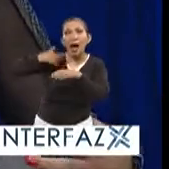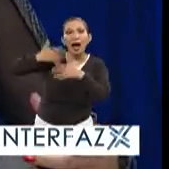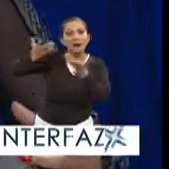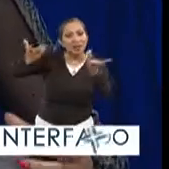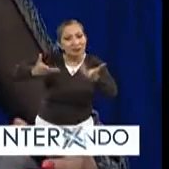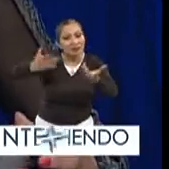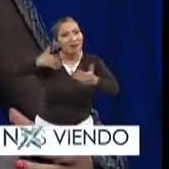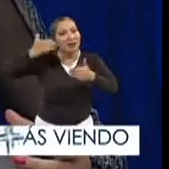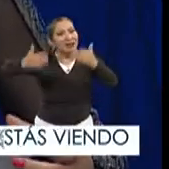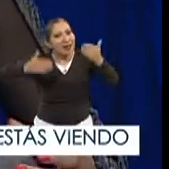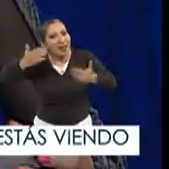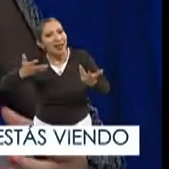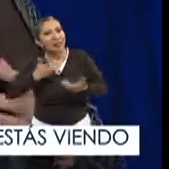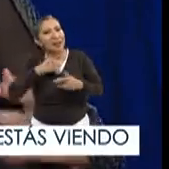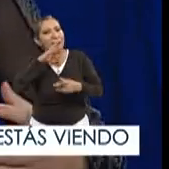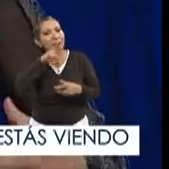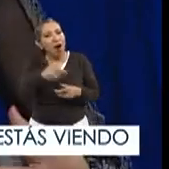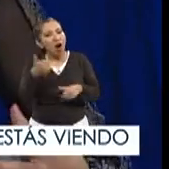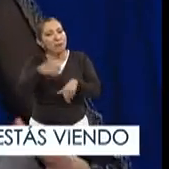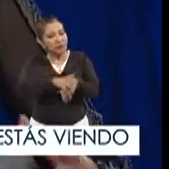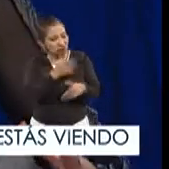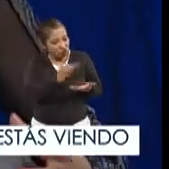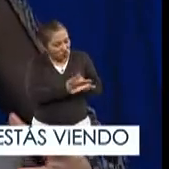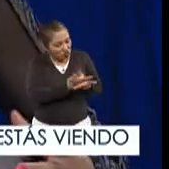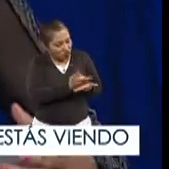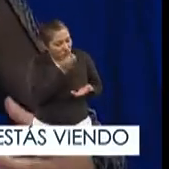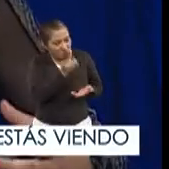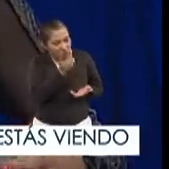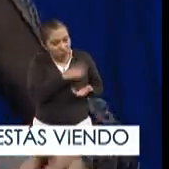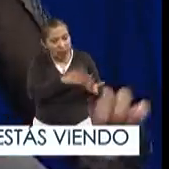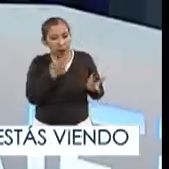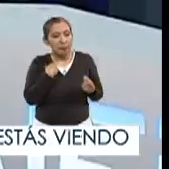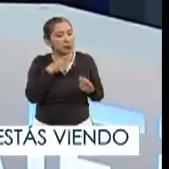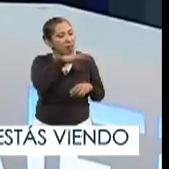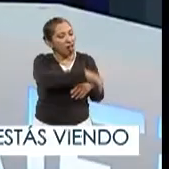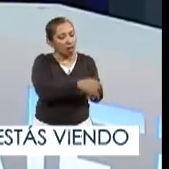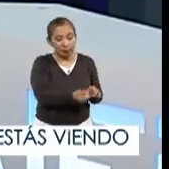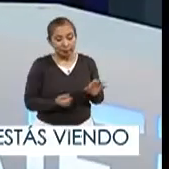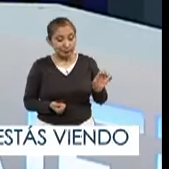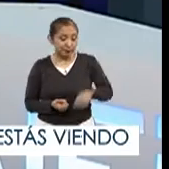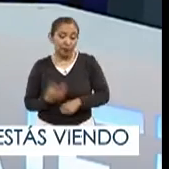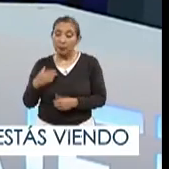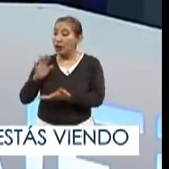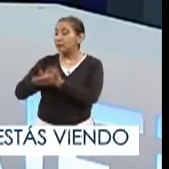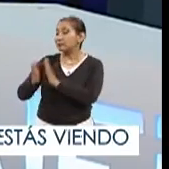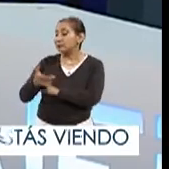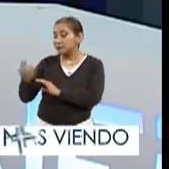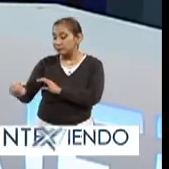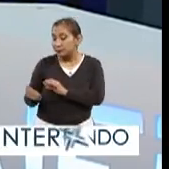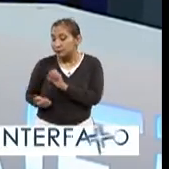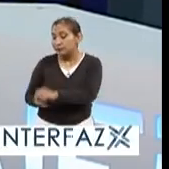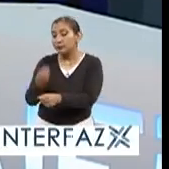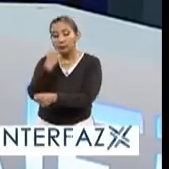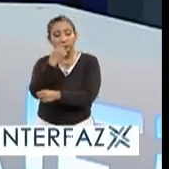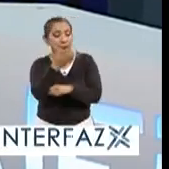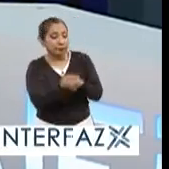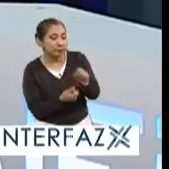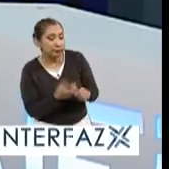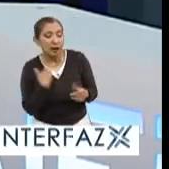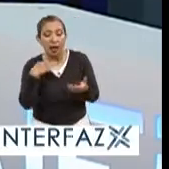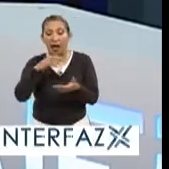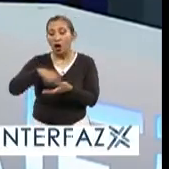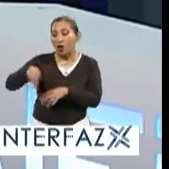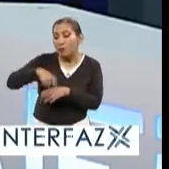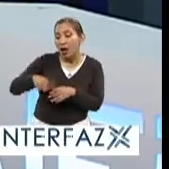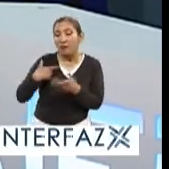más, tiene una mejor administración, es decir, no empieza a agarrar del cajón para las tortillas, para la comida, para la